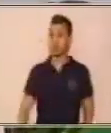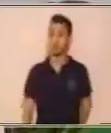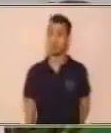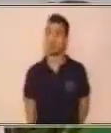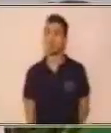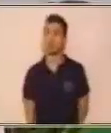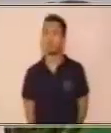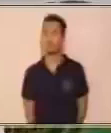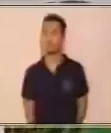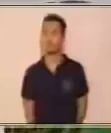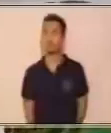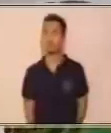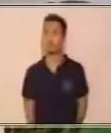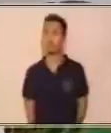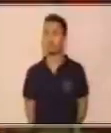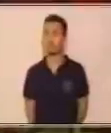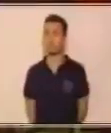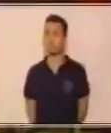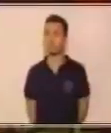acá.